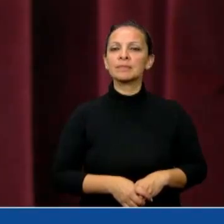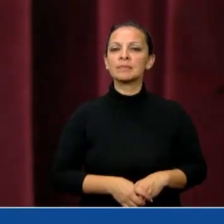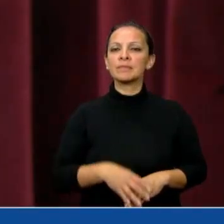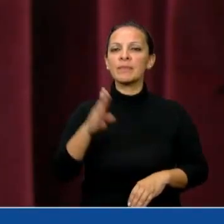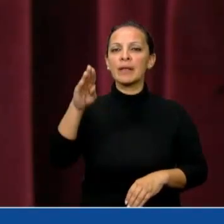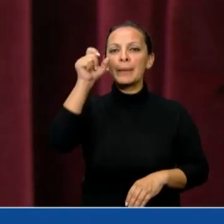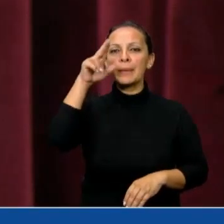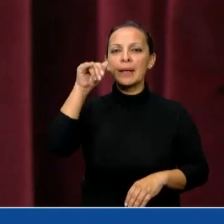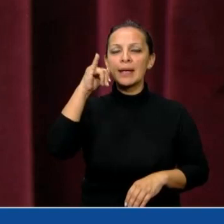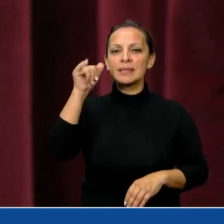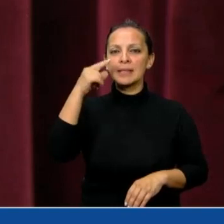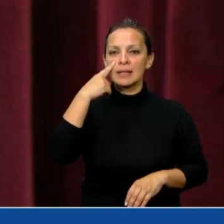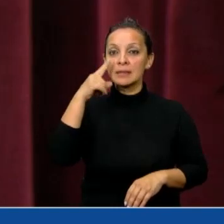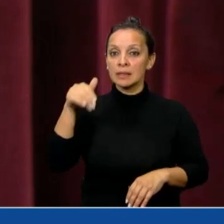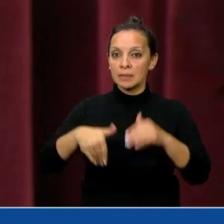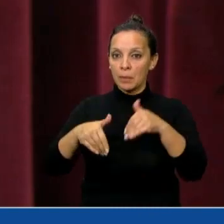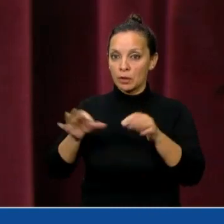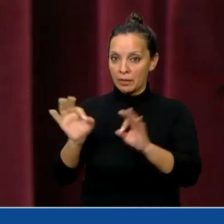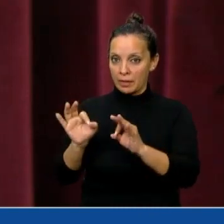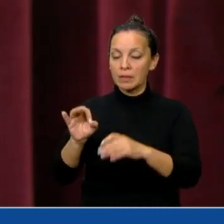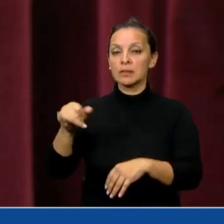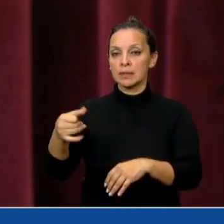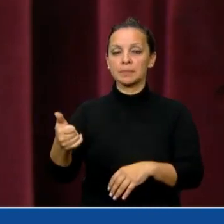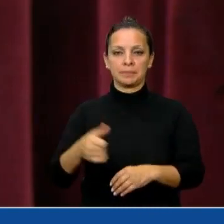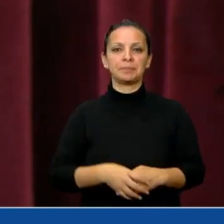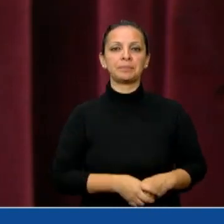Verazay se abstiene. Se abstiene.